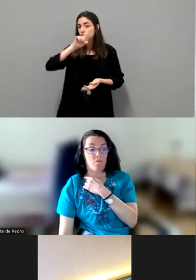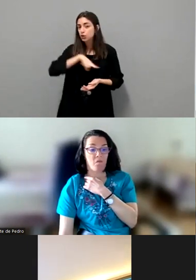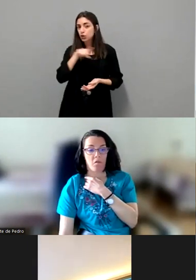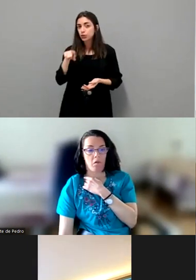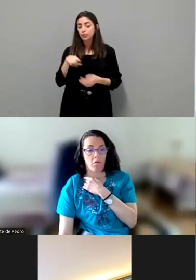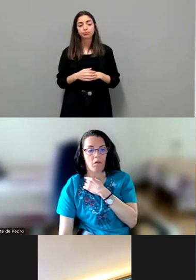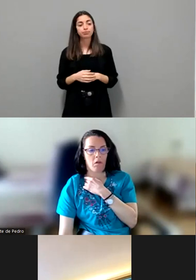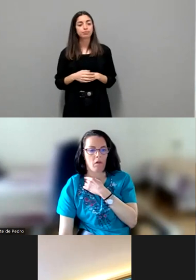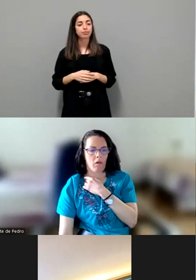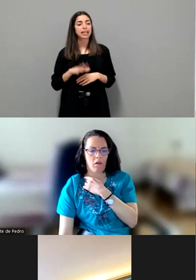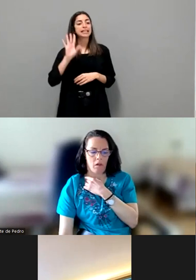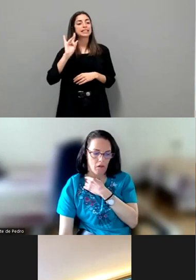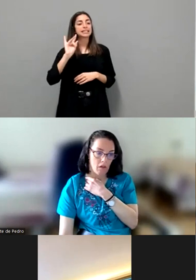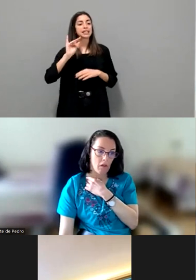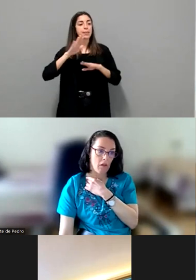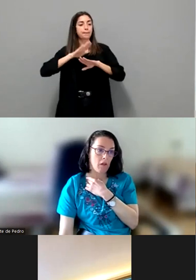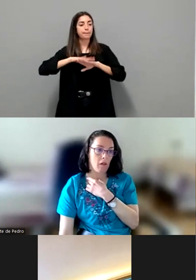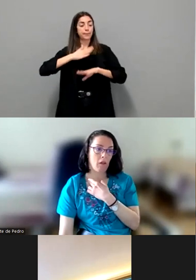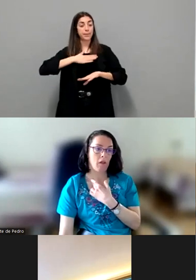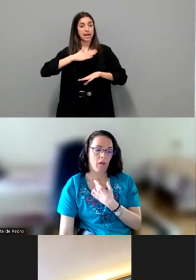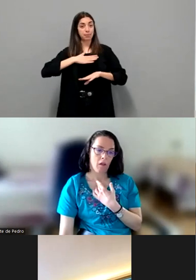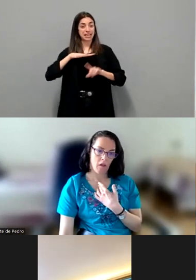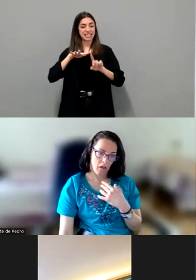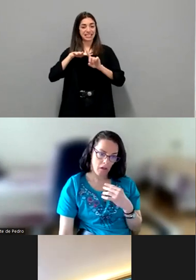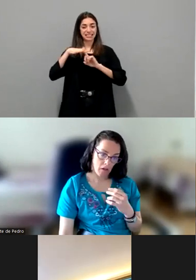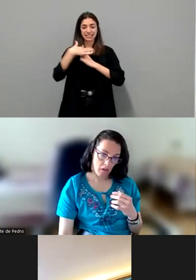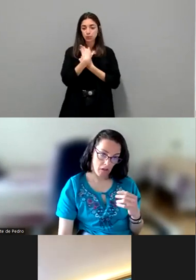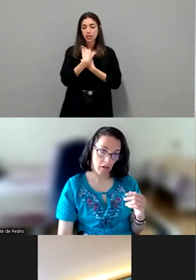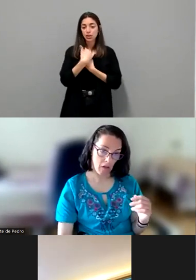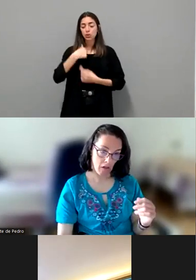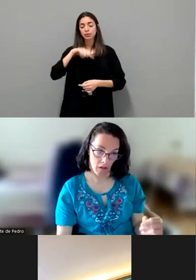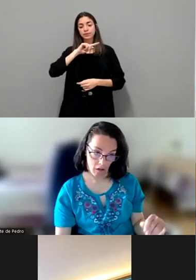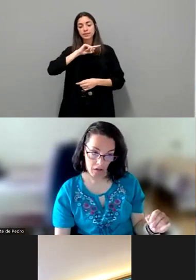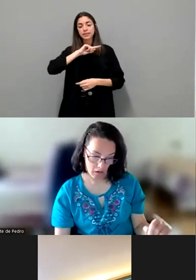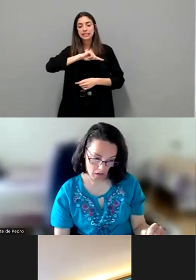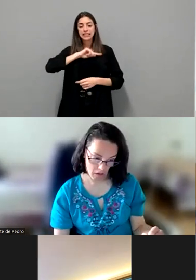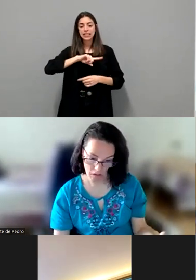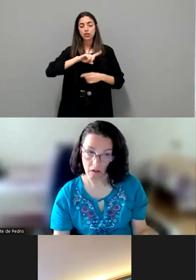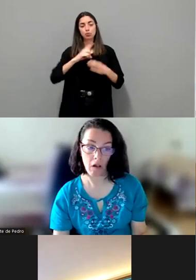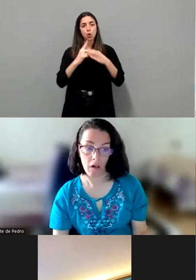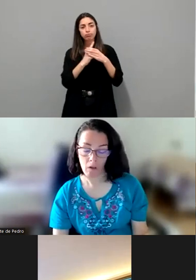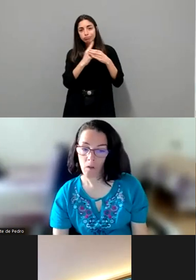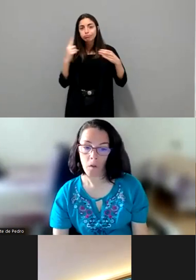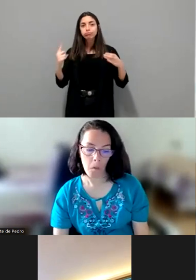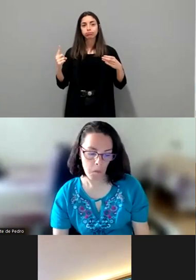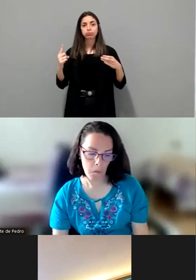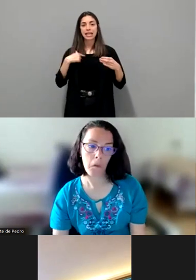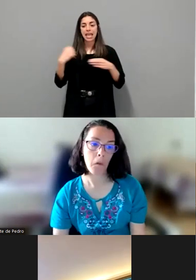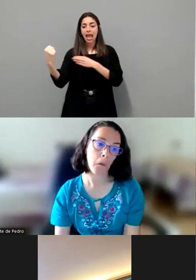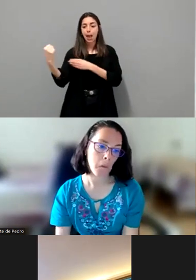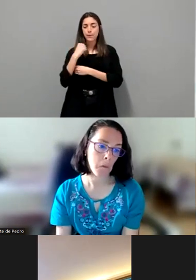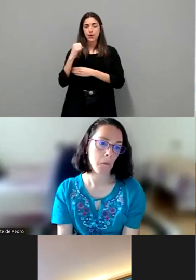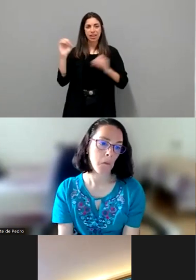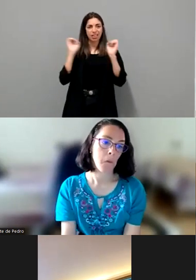Sí, para mí una de las situaciones que me ha hecho sentirme excluida y no apoyada por ninguna de las